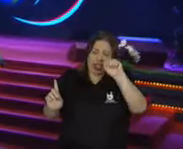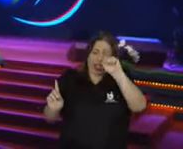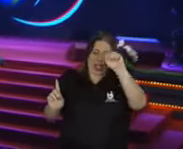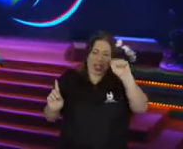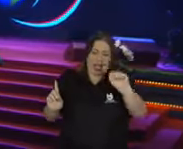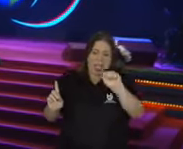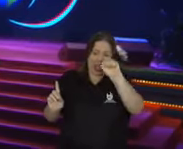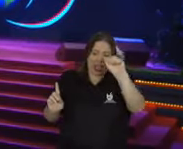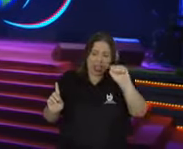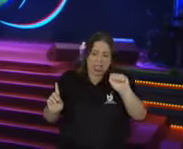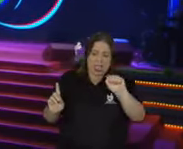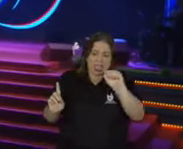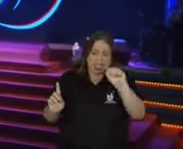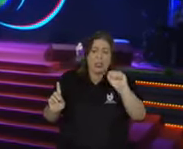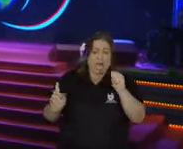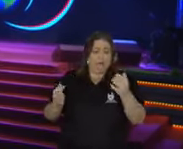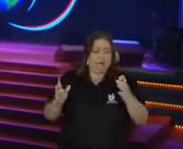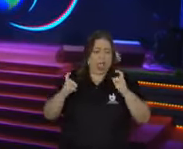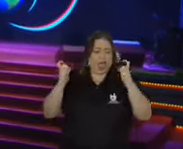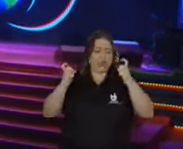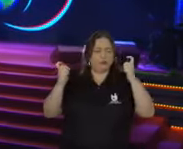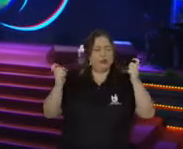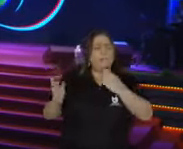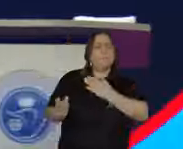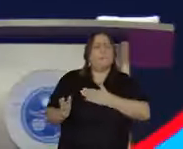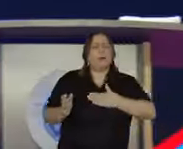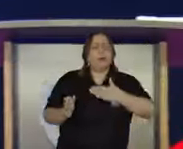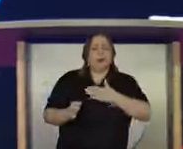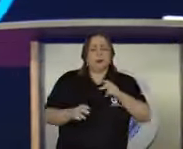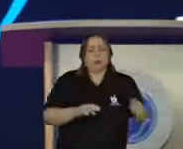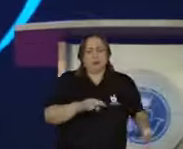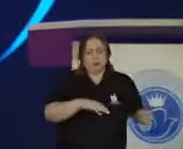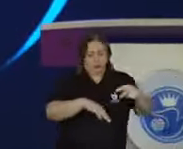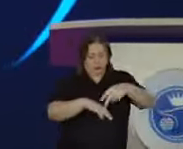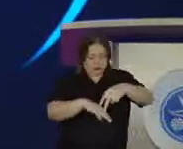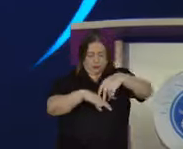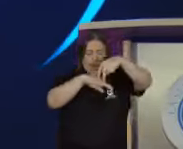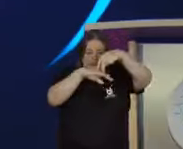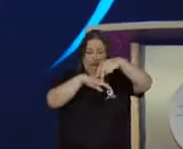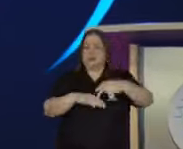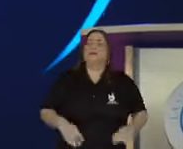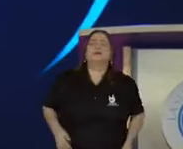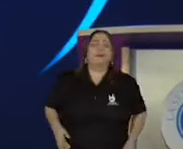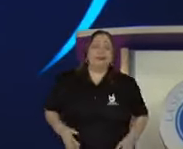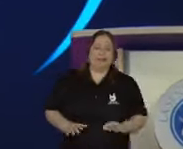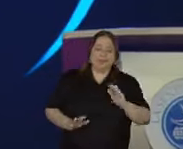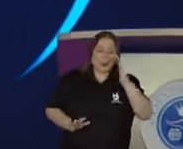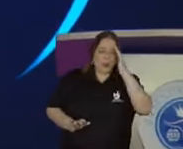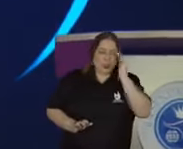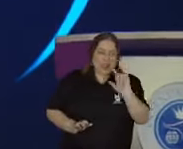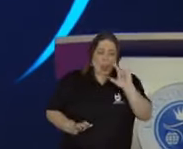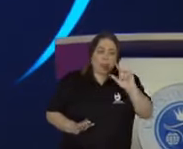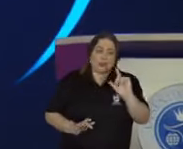Aleluya. Póngase de pie un minuto más por las próximas 3 horas que va a estar sentado.